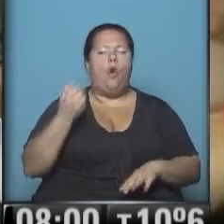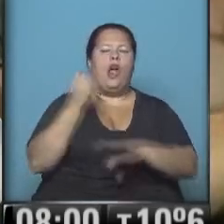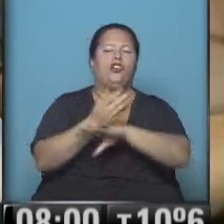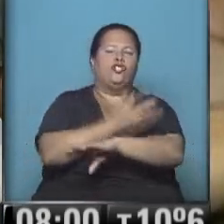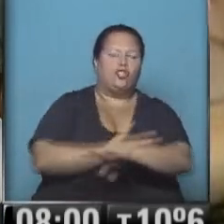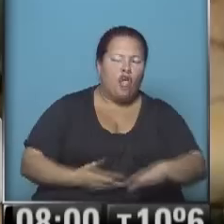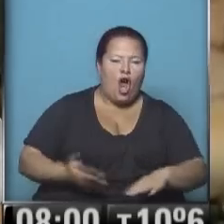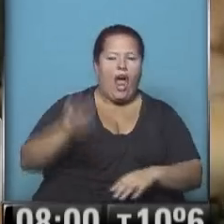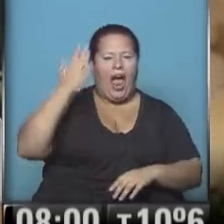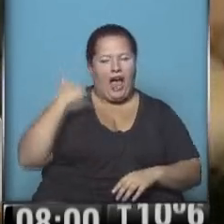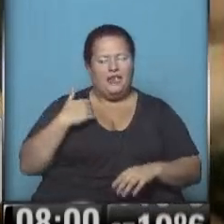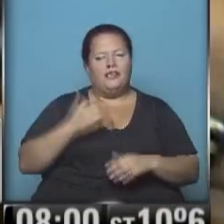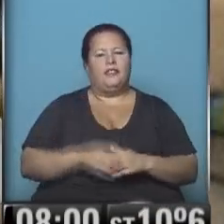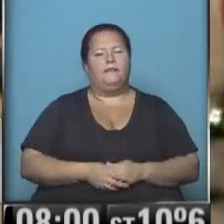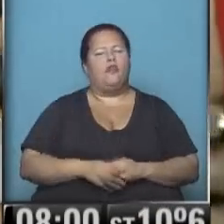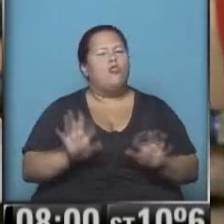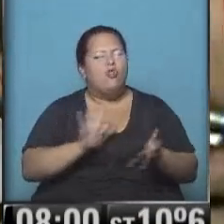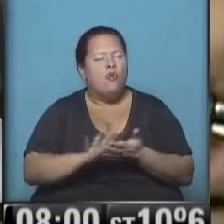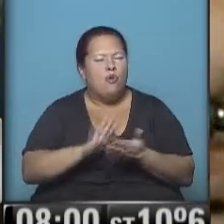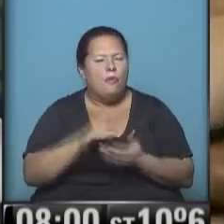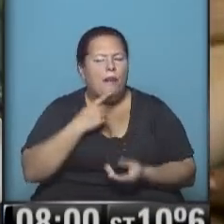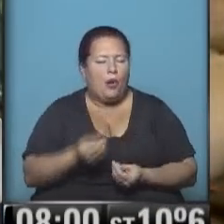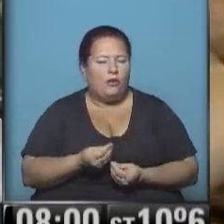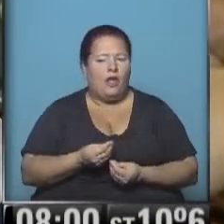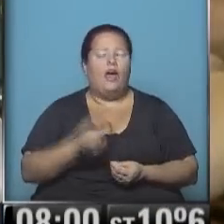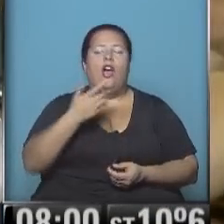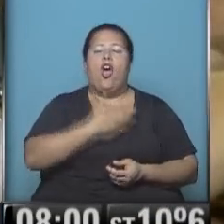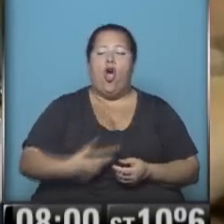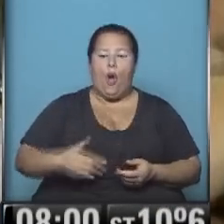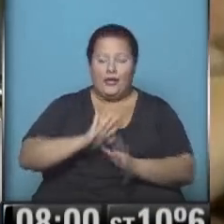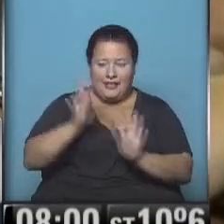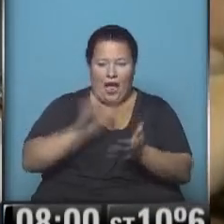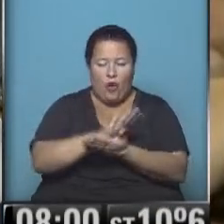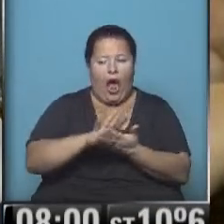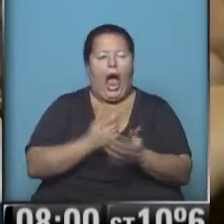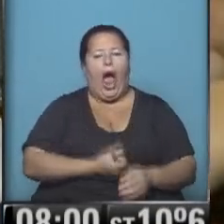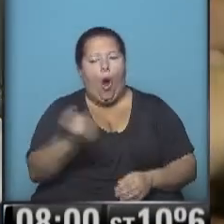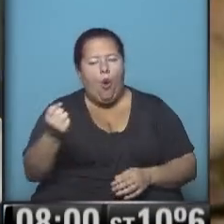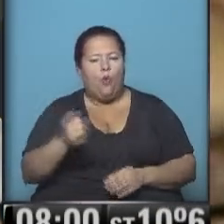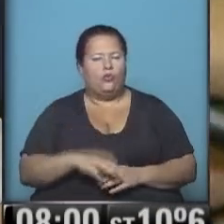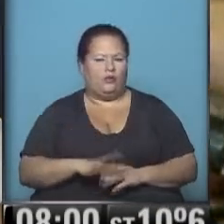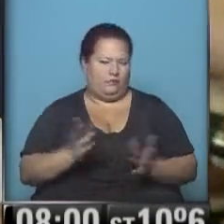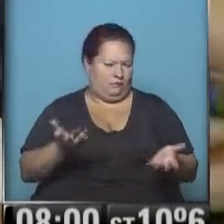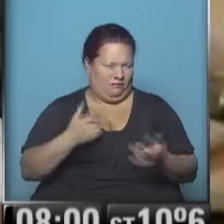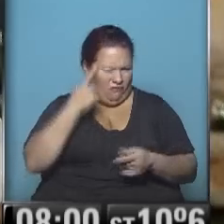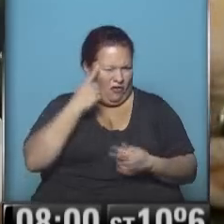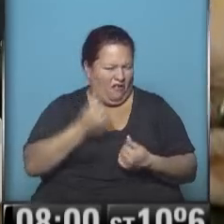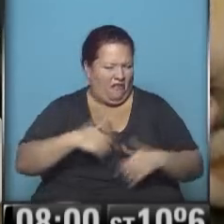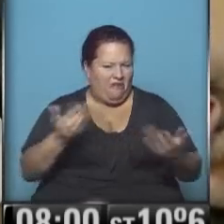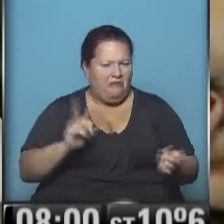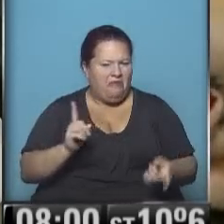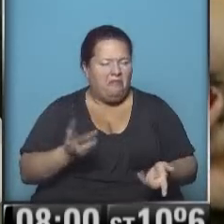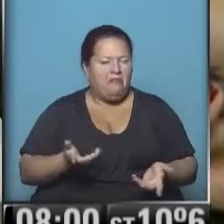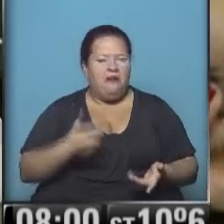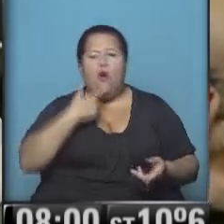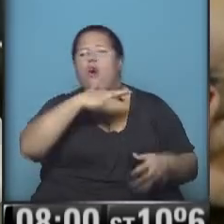Scioli ahí en la Central Fabril. ¿Cómo se ha por saldado el gobierno este debate por el pedido de ajuste? No creo que tenga ningún valor eso.